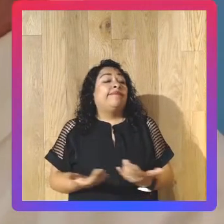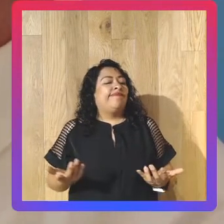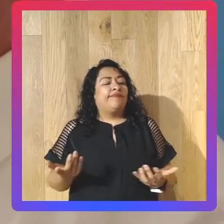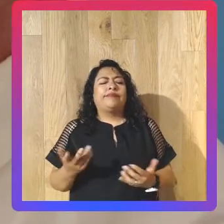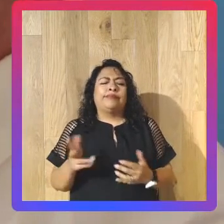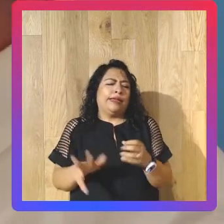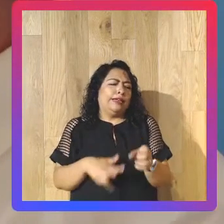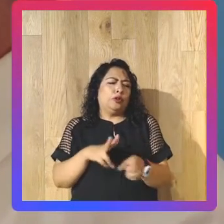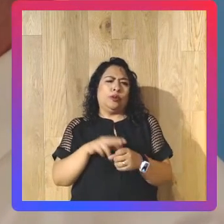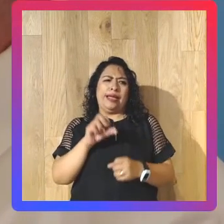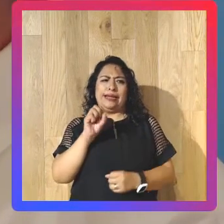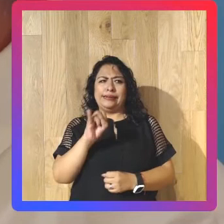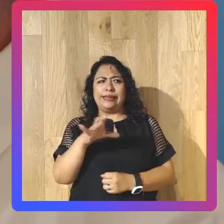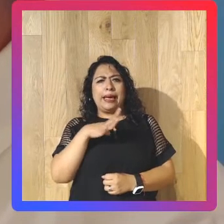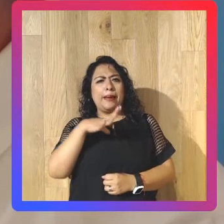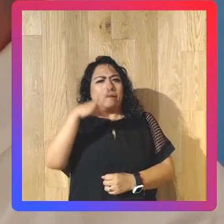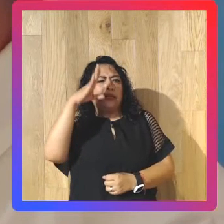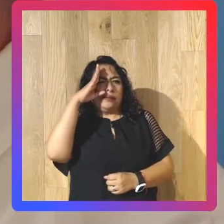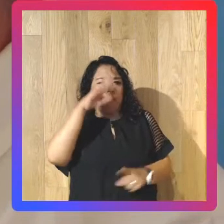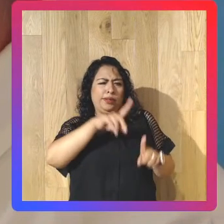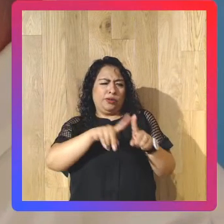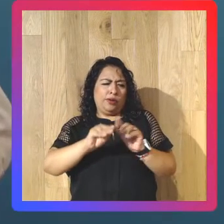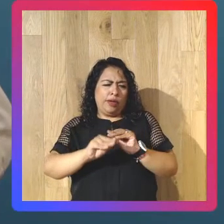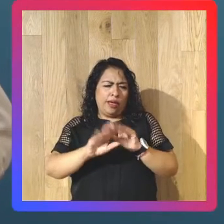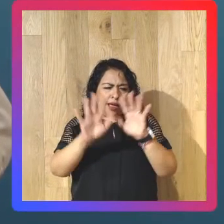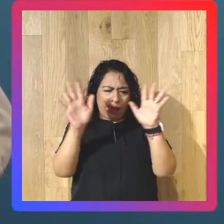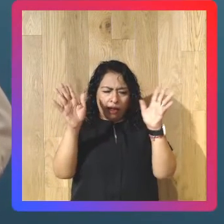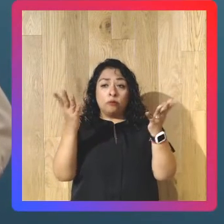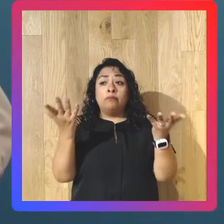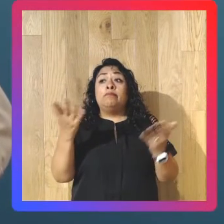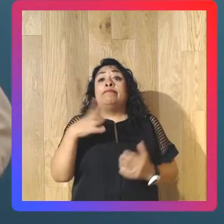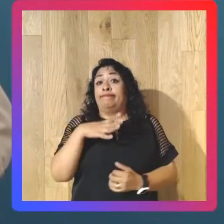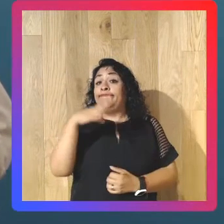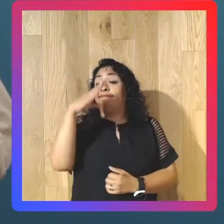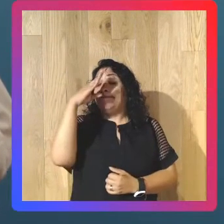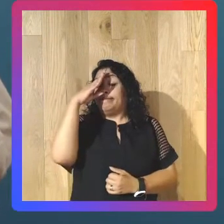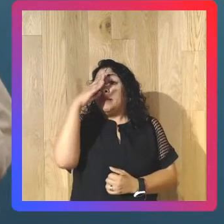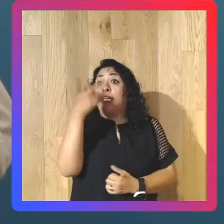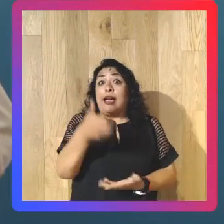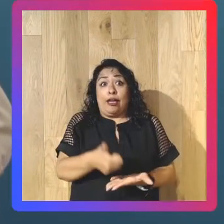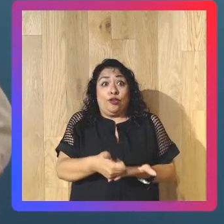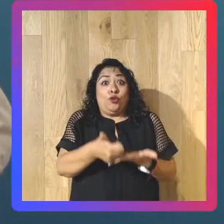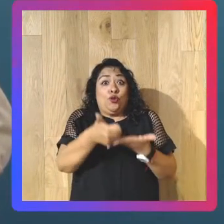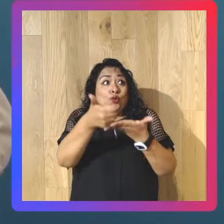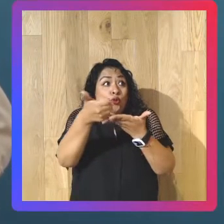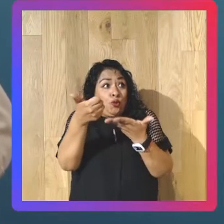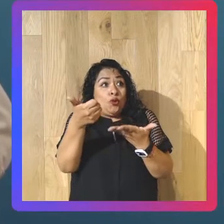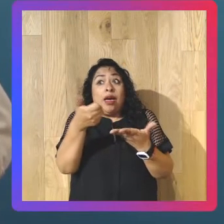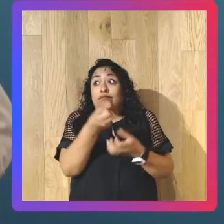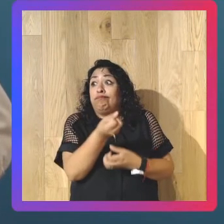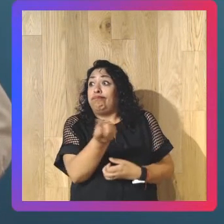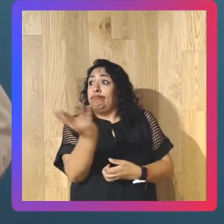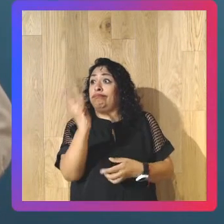absolutamente natural que tengamos pensamientos distintos. De hecho, creemos que eso nos ayuda a construir desde la